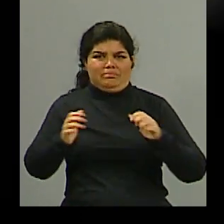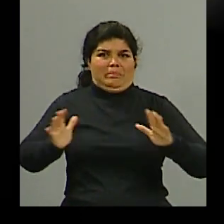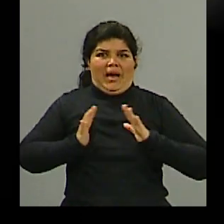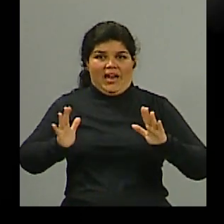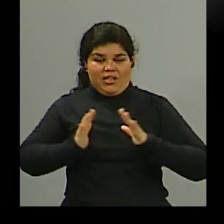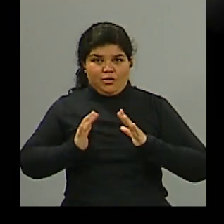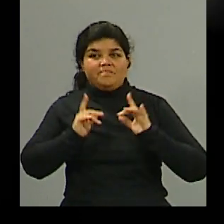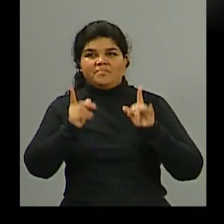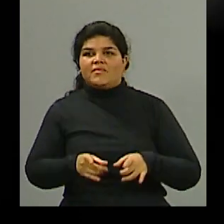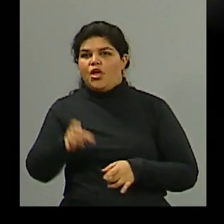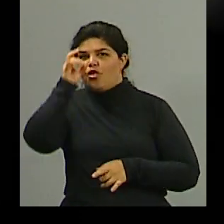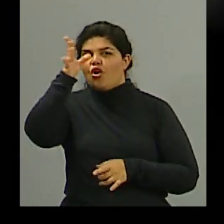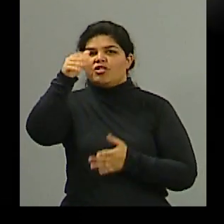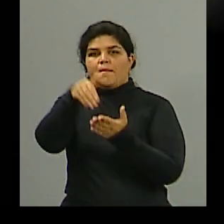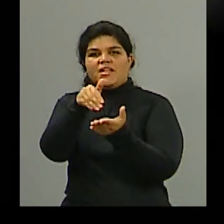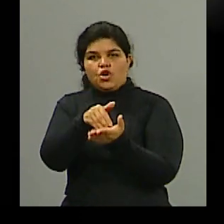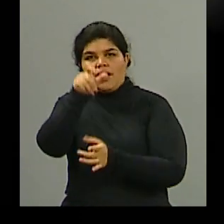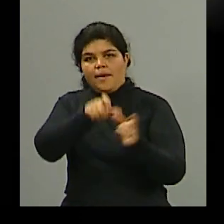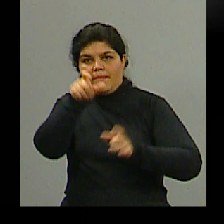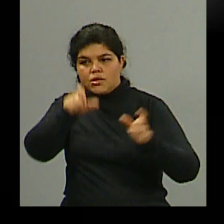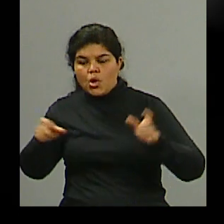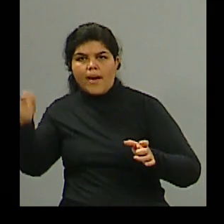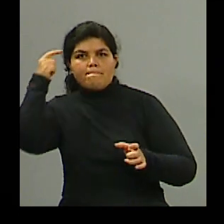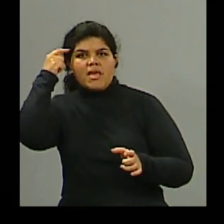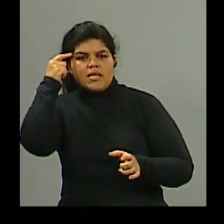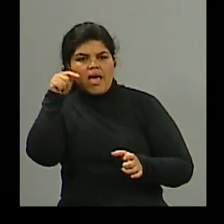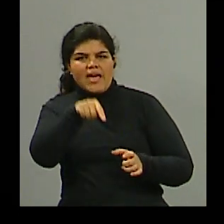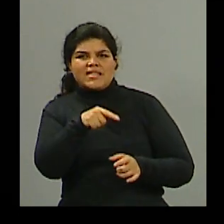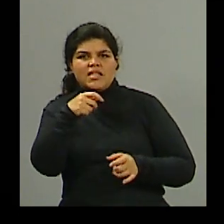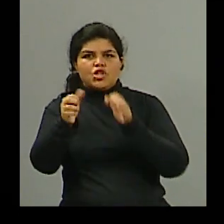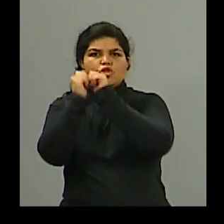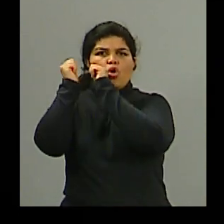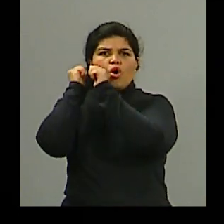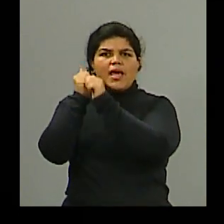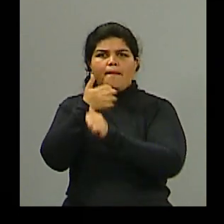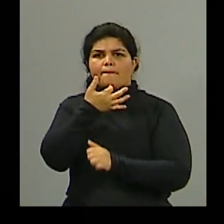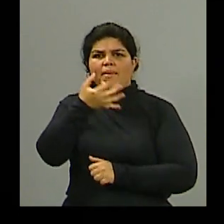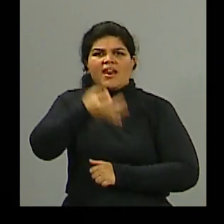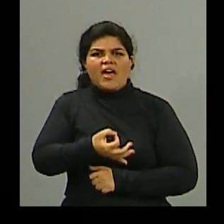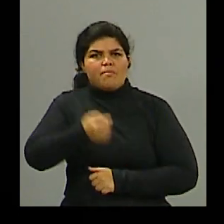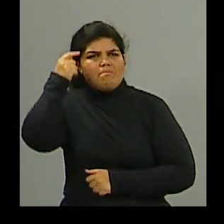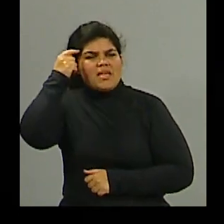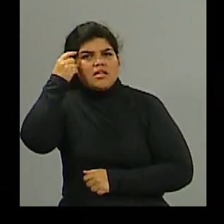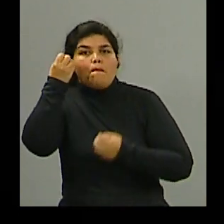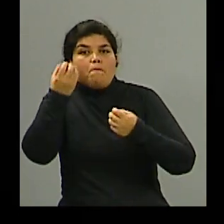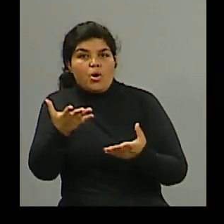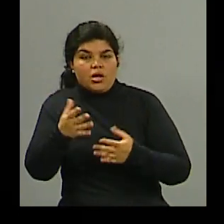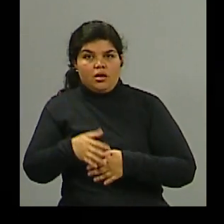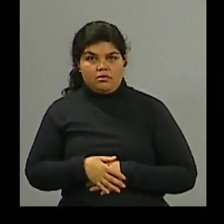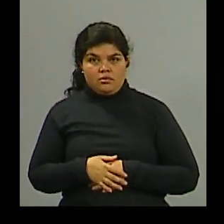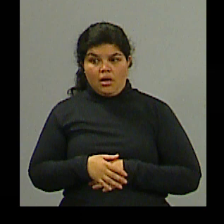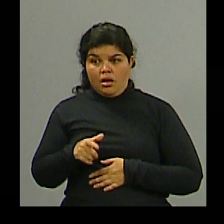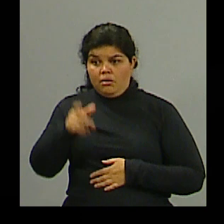12 millones en Estados Unidos, Sí. cuando arrancó, creían que eso era verdad. ¿Pero por qué? Por la elocuencia que tenían